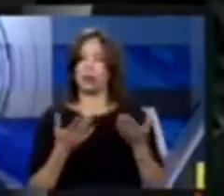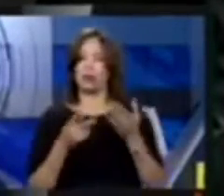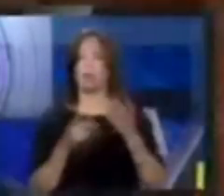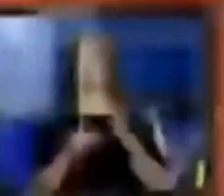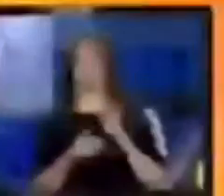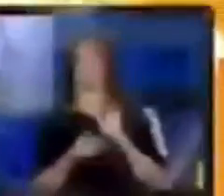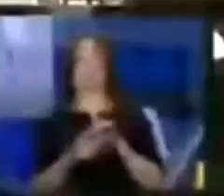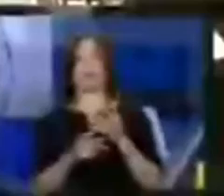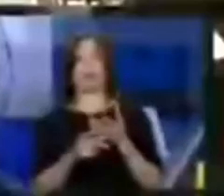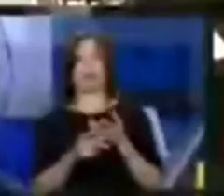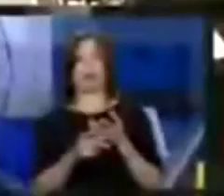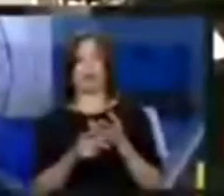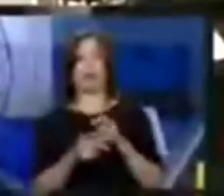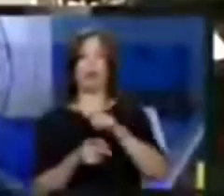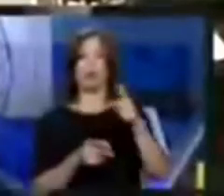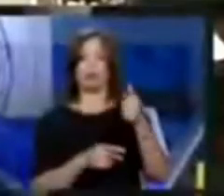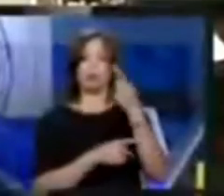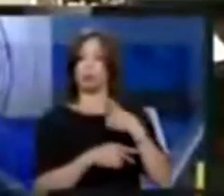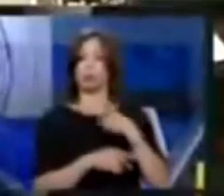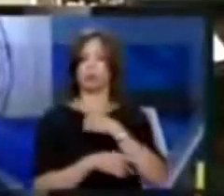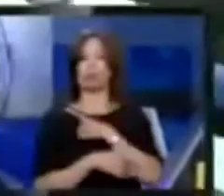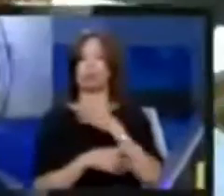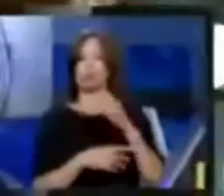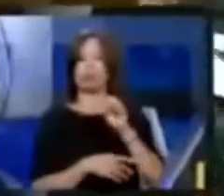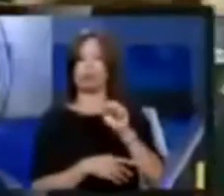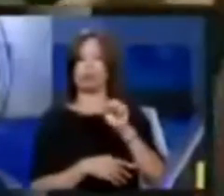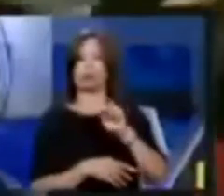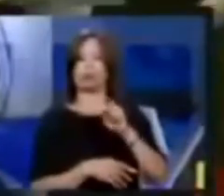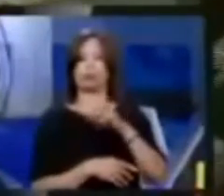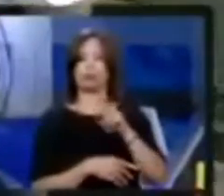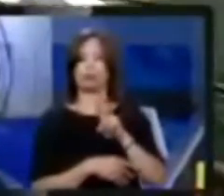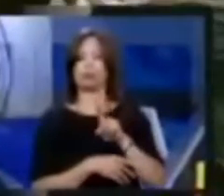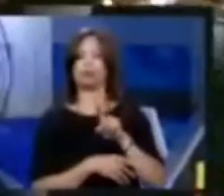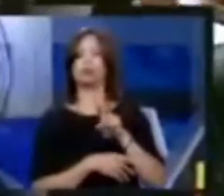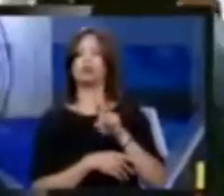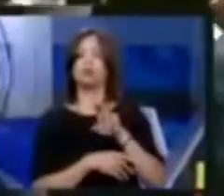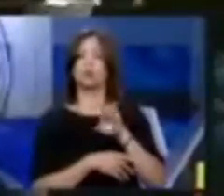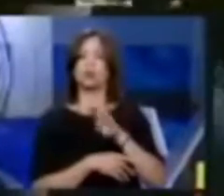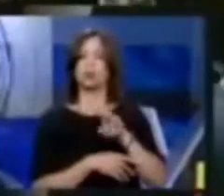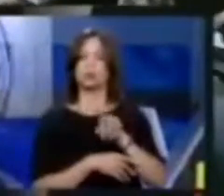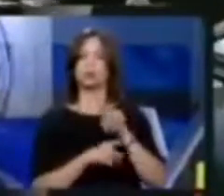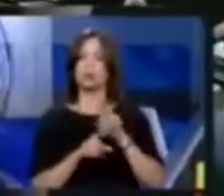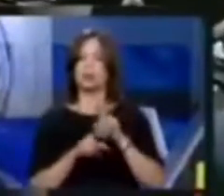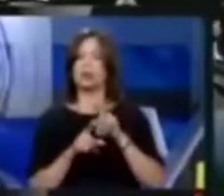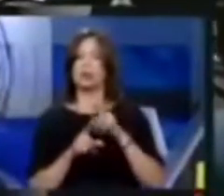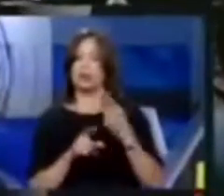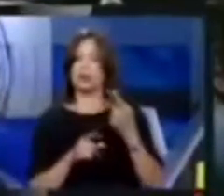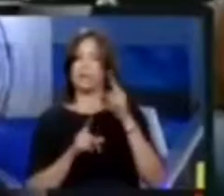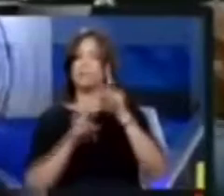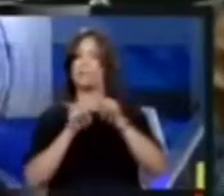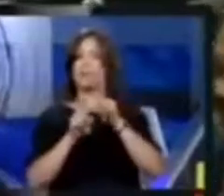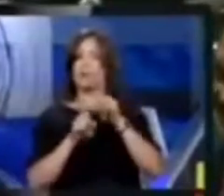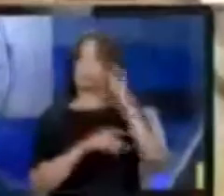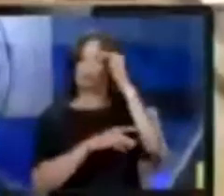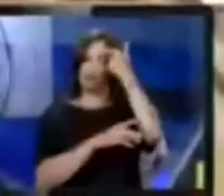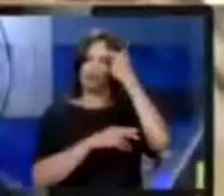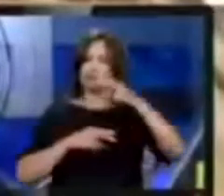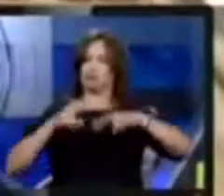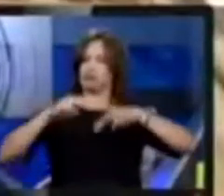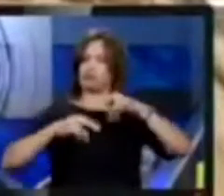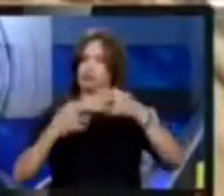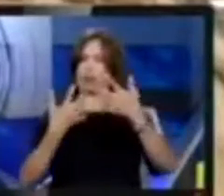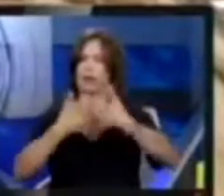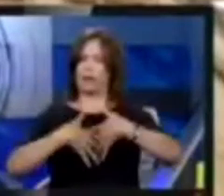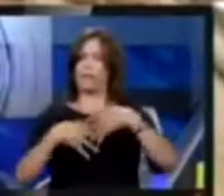es transparente. Otros, como el diputado Santo Inicio Ramírez Betancourt, cuestionó que el Estado construya